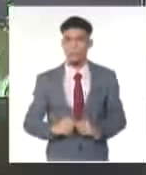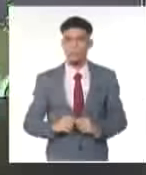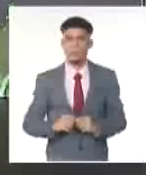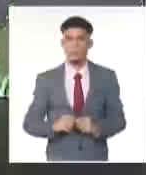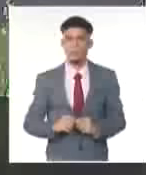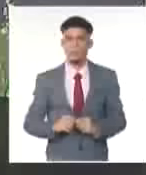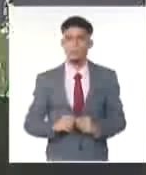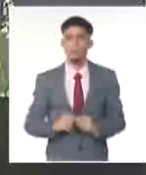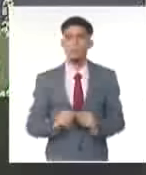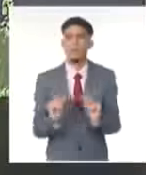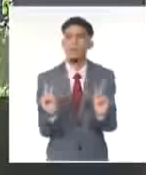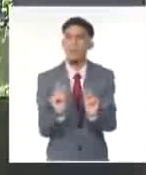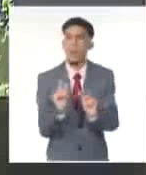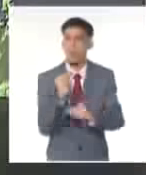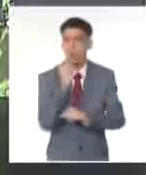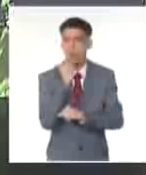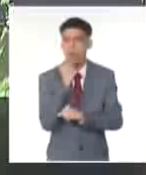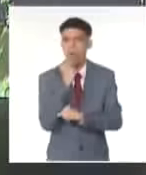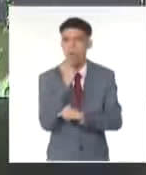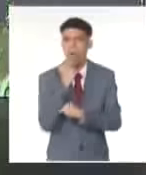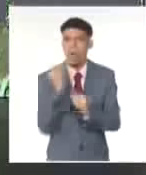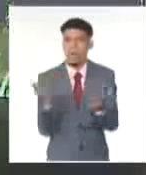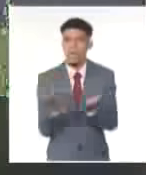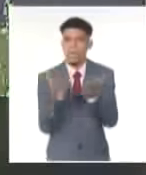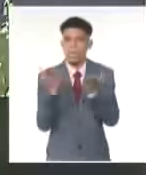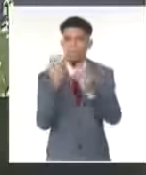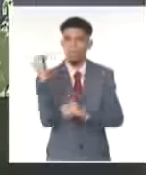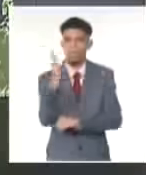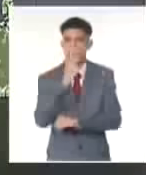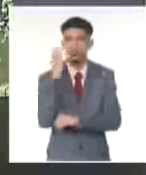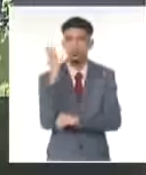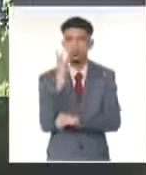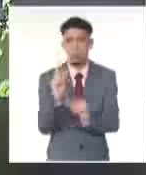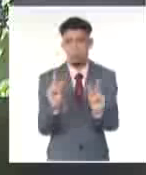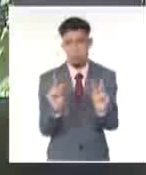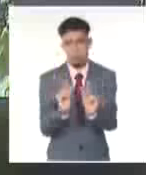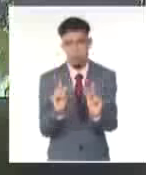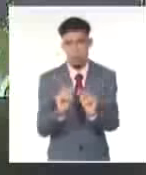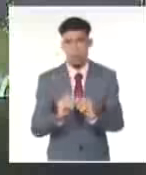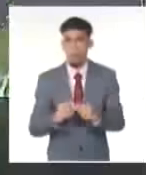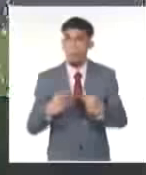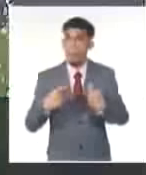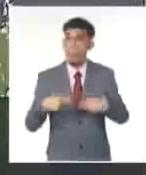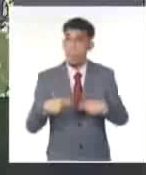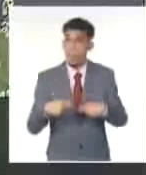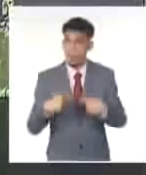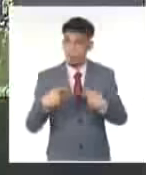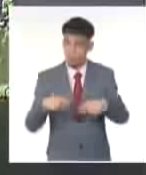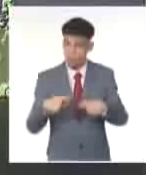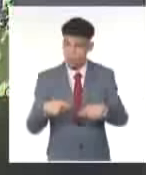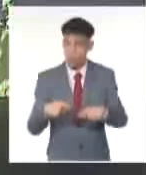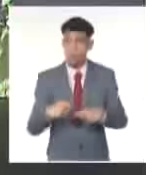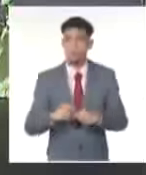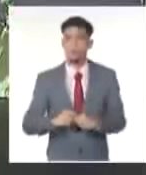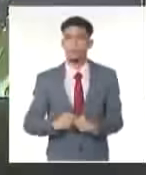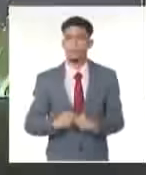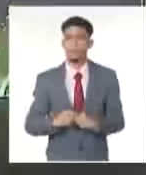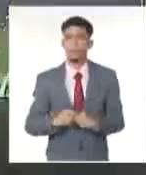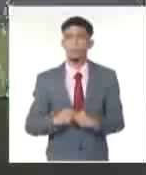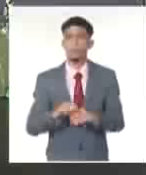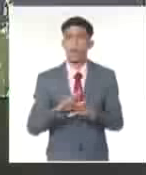muy pocas posibilidades de desarrollo tropical. Y debe ir hacia el